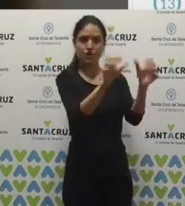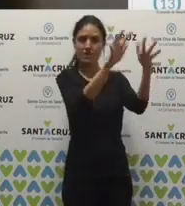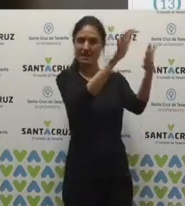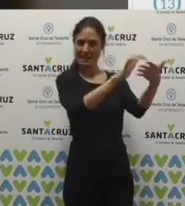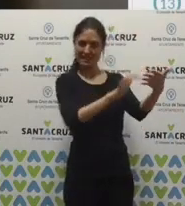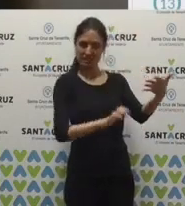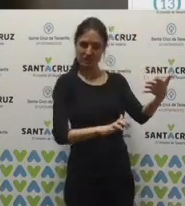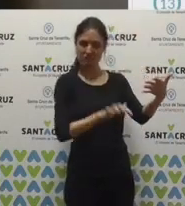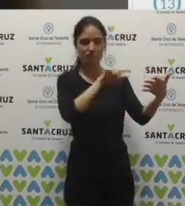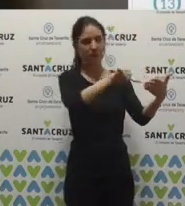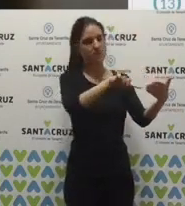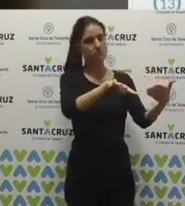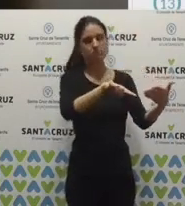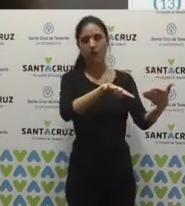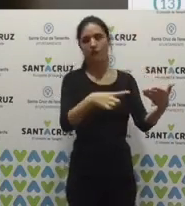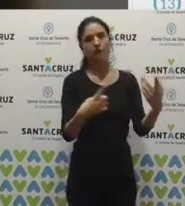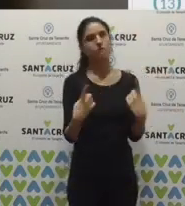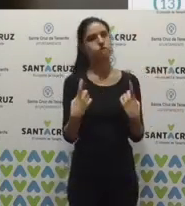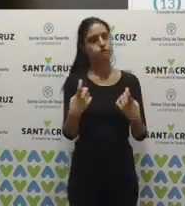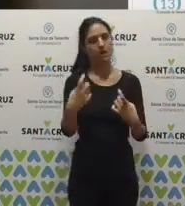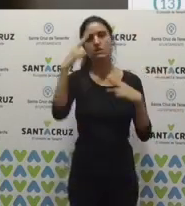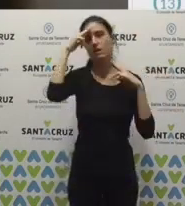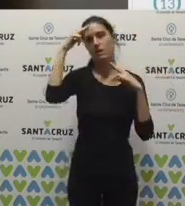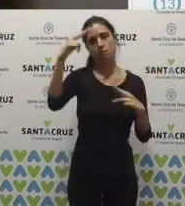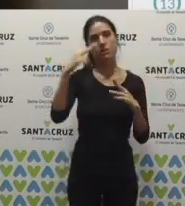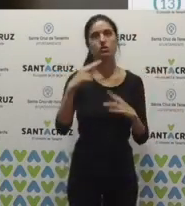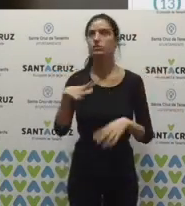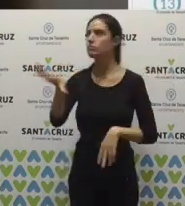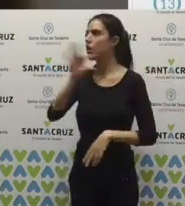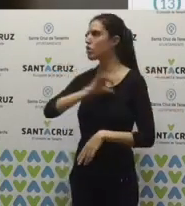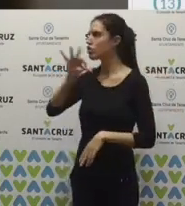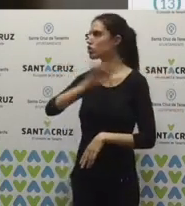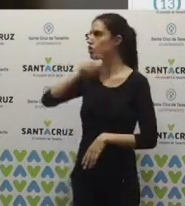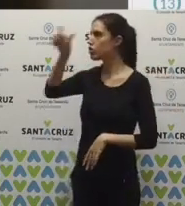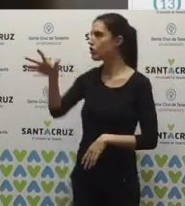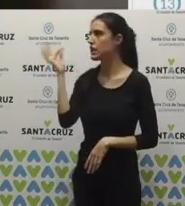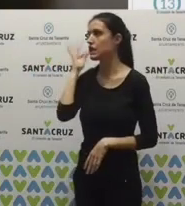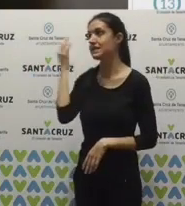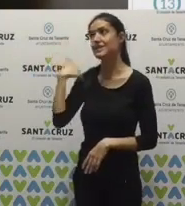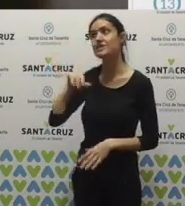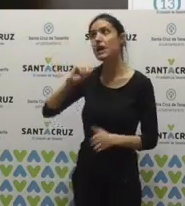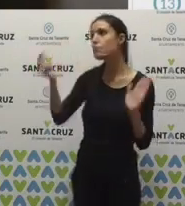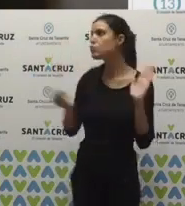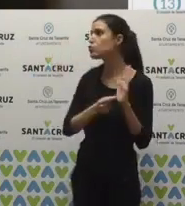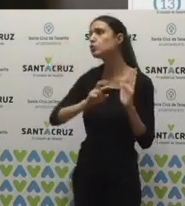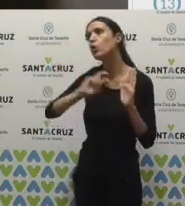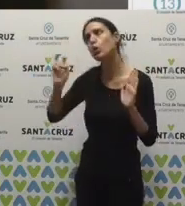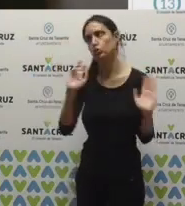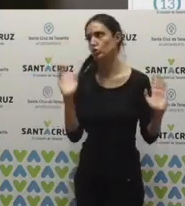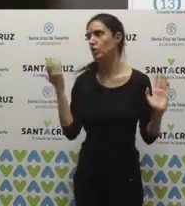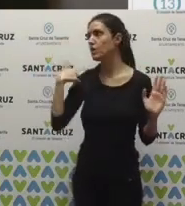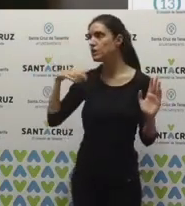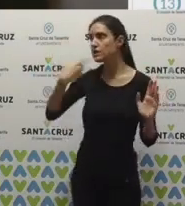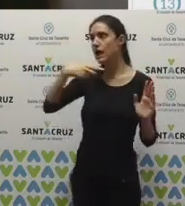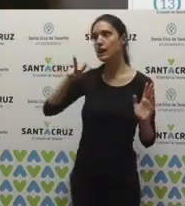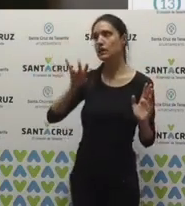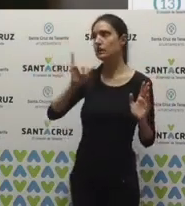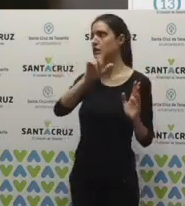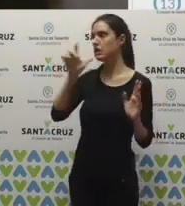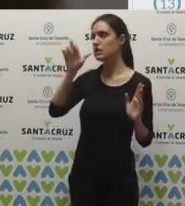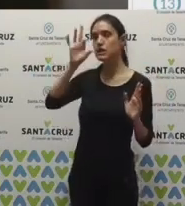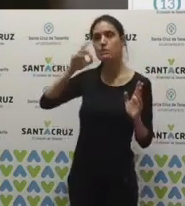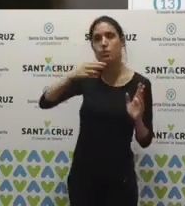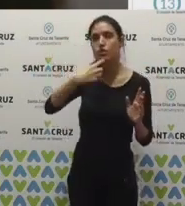una falta de respeto y ya estaríamos en el otro punto ya don guillermo ha dicho que estaría de acuerdo con la